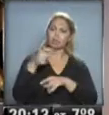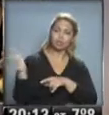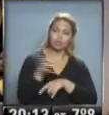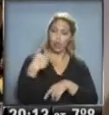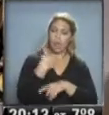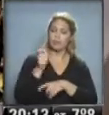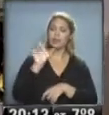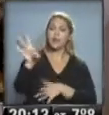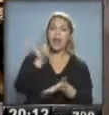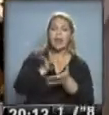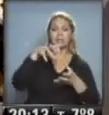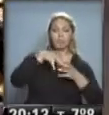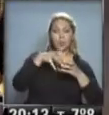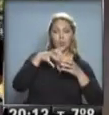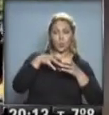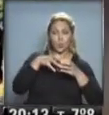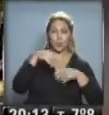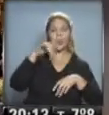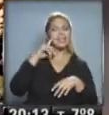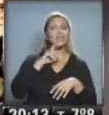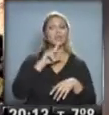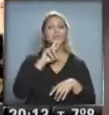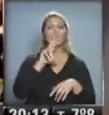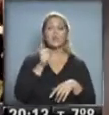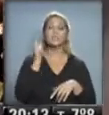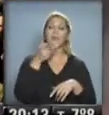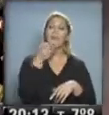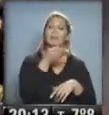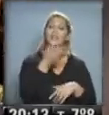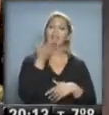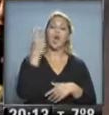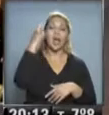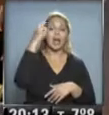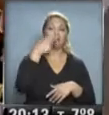integración del Consejo de la Magistratura. También le pidió a la Corte Suprema que acepte